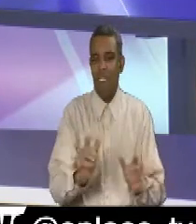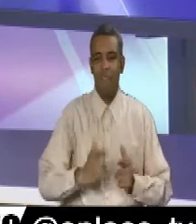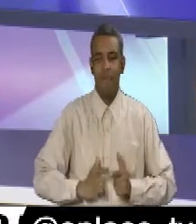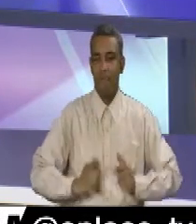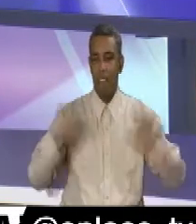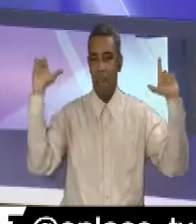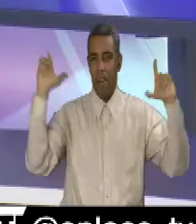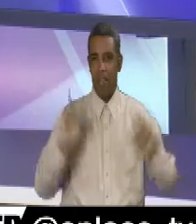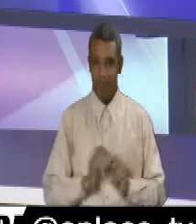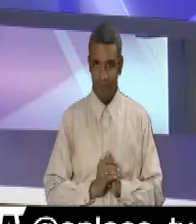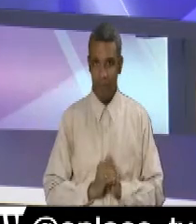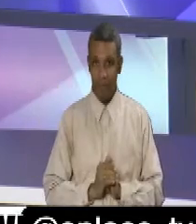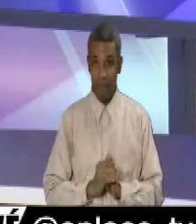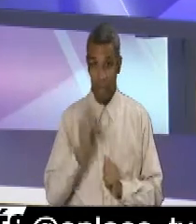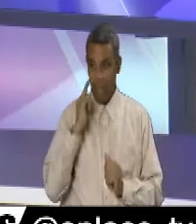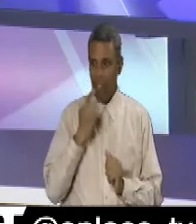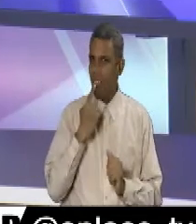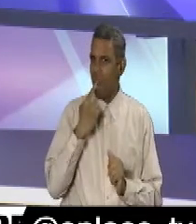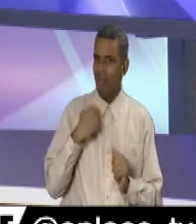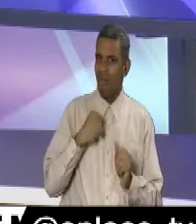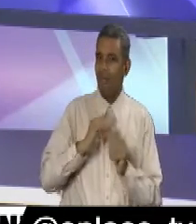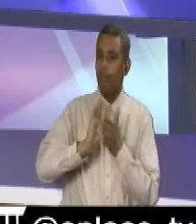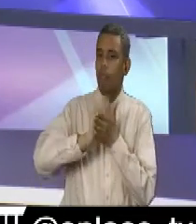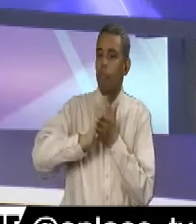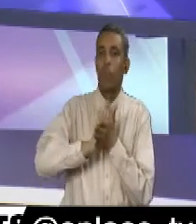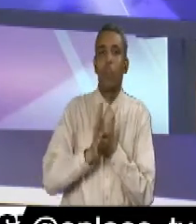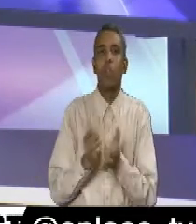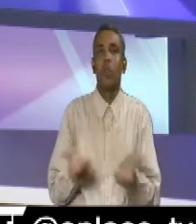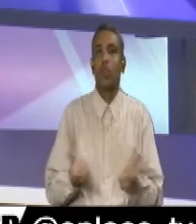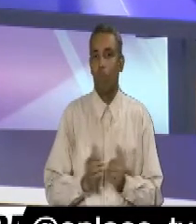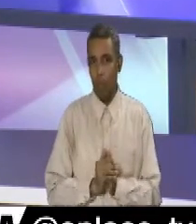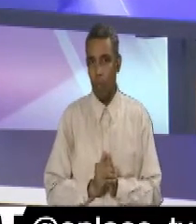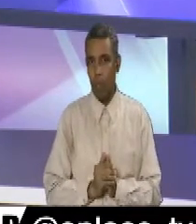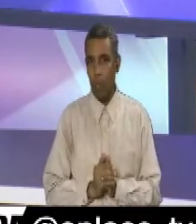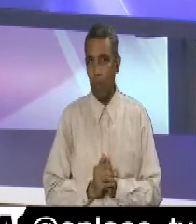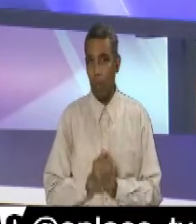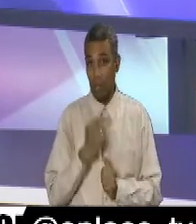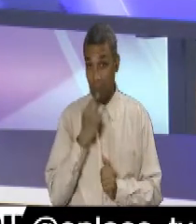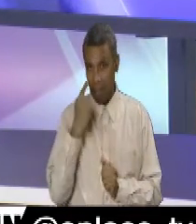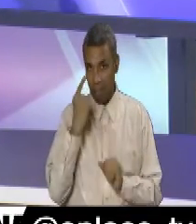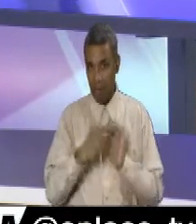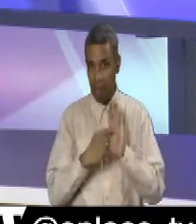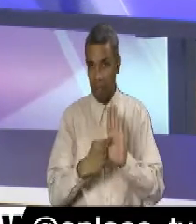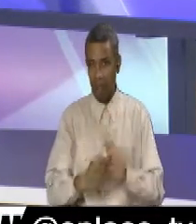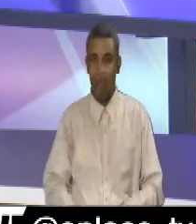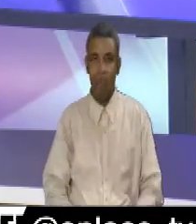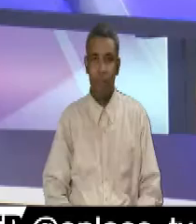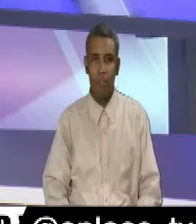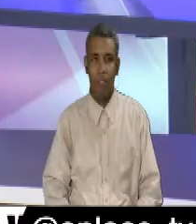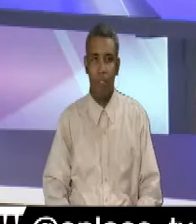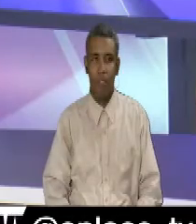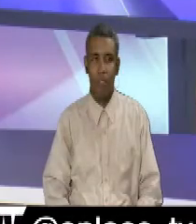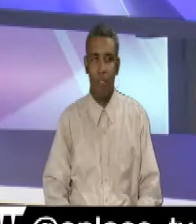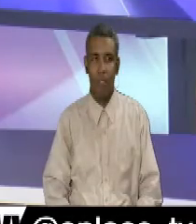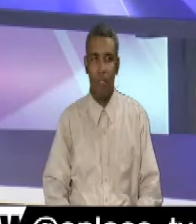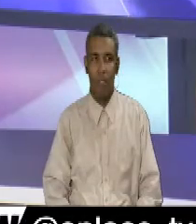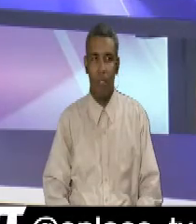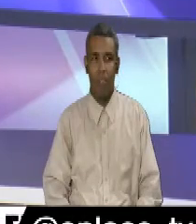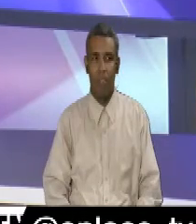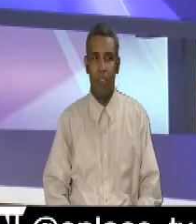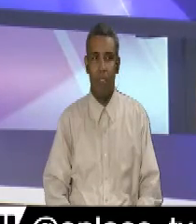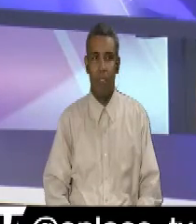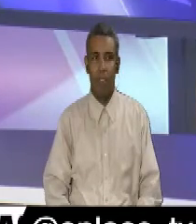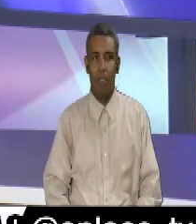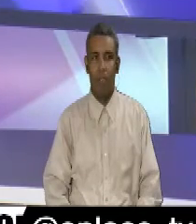pocos minutos. En sus primeras declaraciones, pidió a la justicia esclarecer el hecho por el cual está sindicado y el cual calificó como un